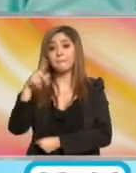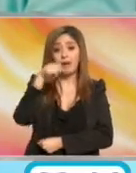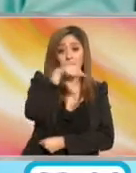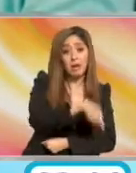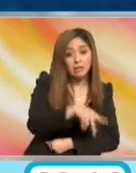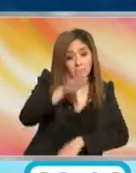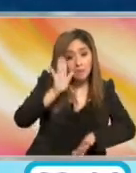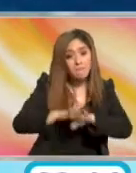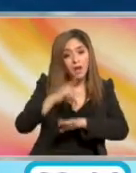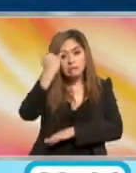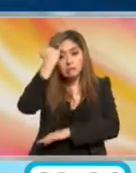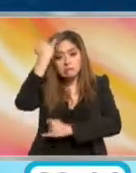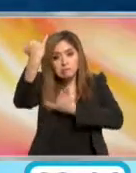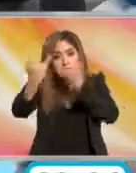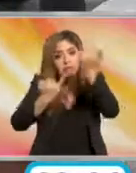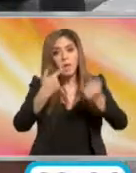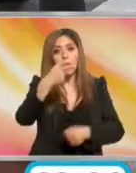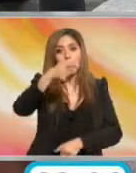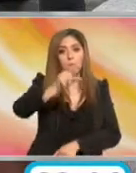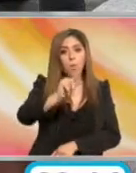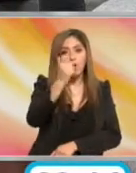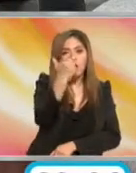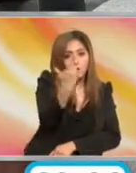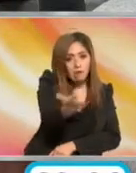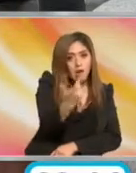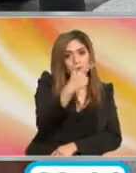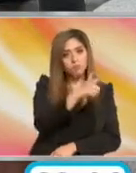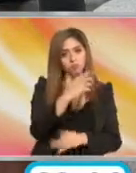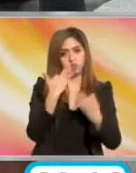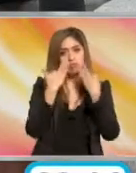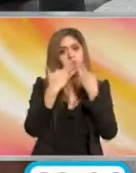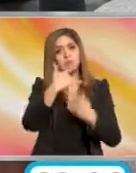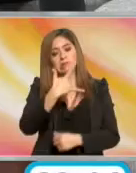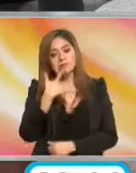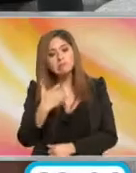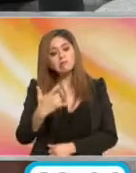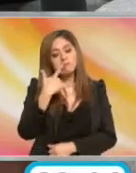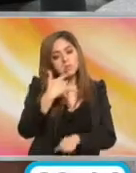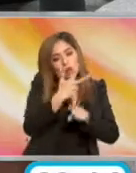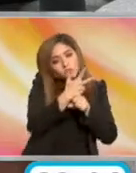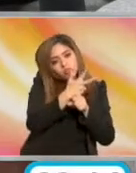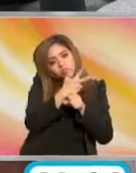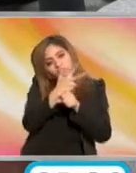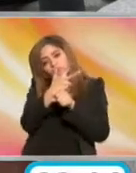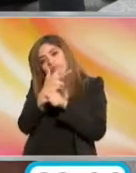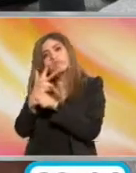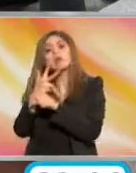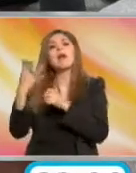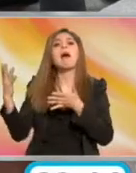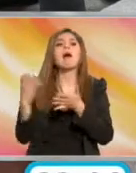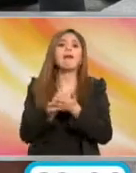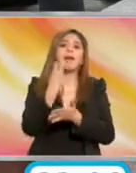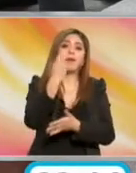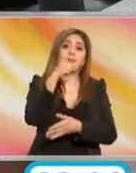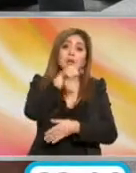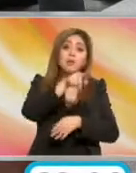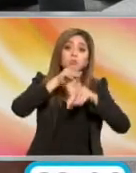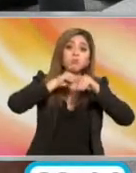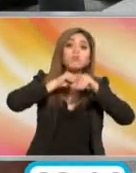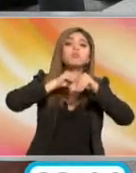más cosas y tener mucho menos dinero, demuestra más el esfuerzo de haberla logrado. Qué bueno. Y el Hay que mensaje verla. realmente es muy, muy